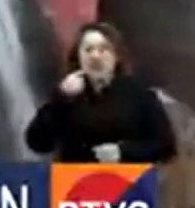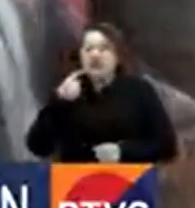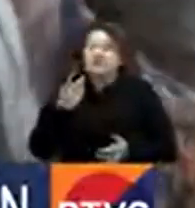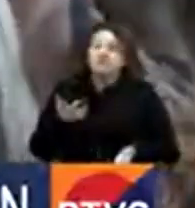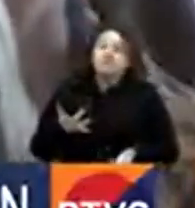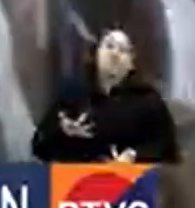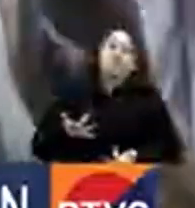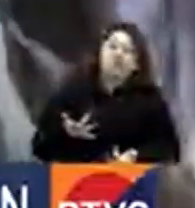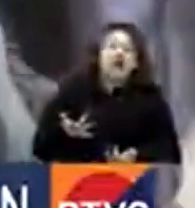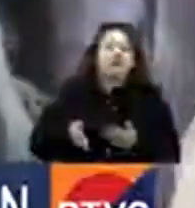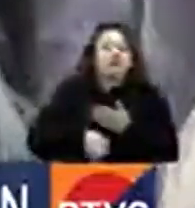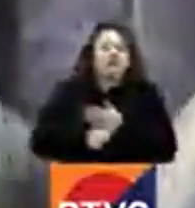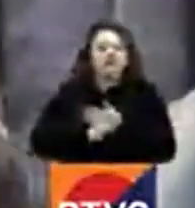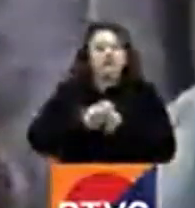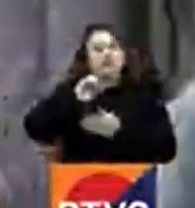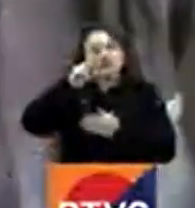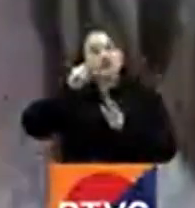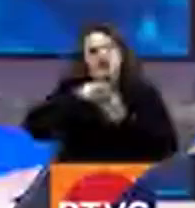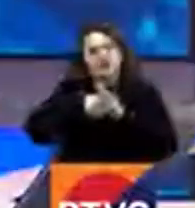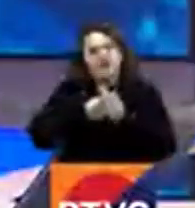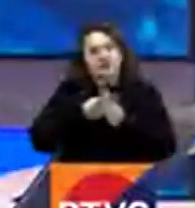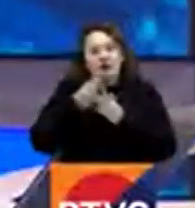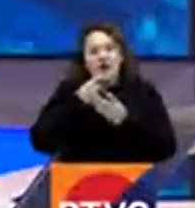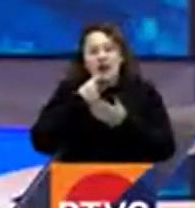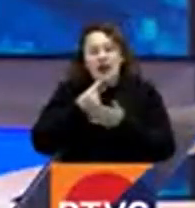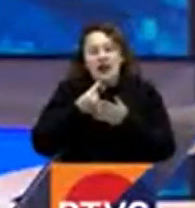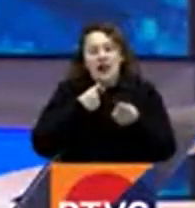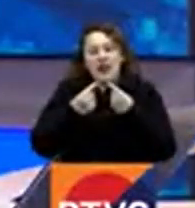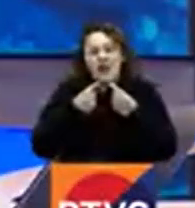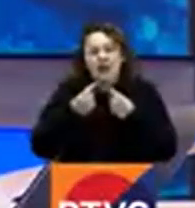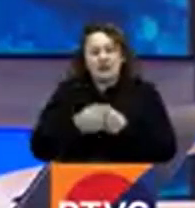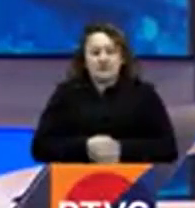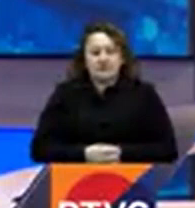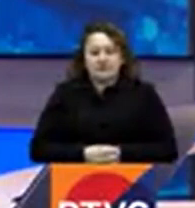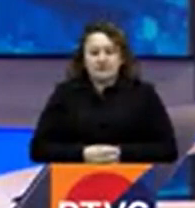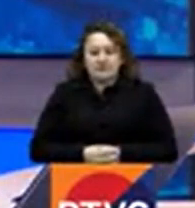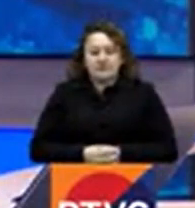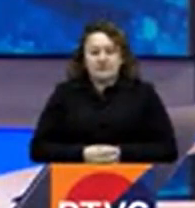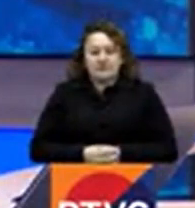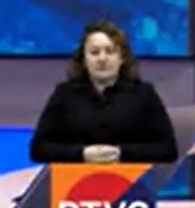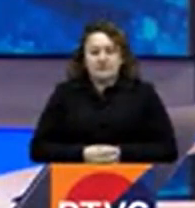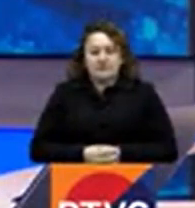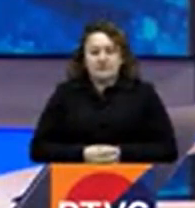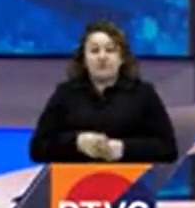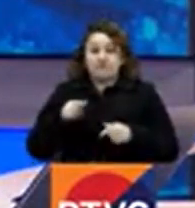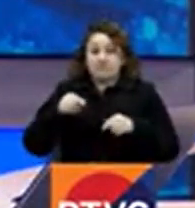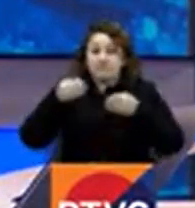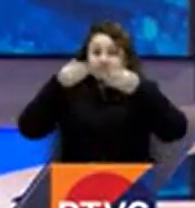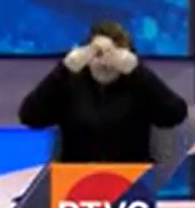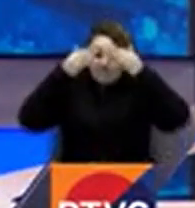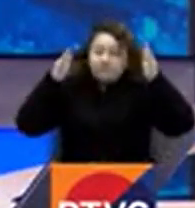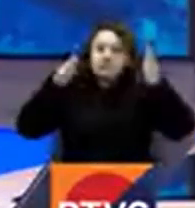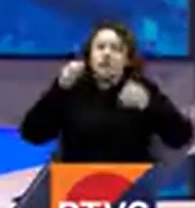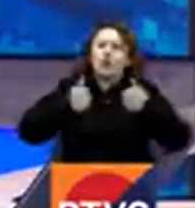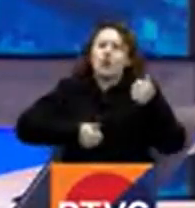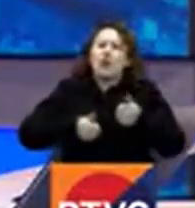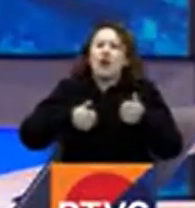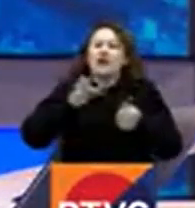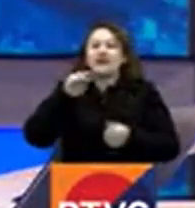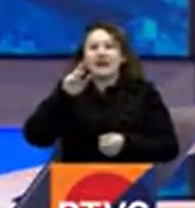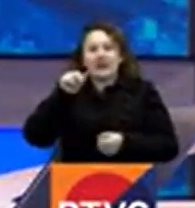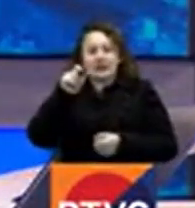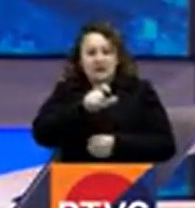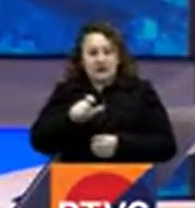darle continuidad al segundo ciclo de negociaciones. La Fiscalía abrió una investigación de oficio por la supuesta trata de personas en el Senado